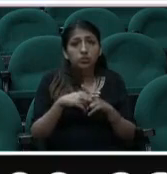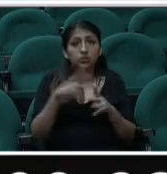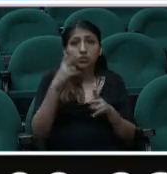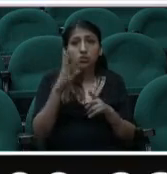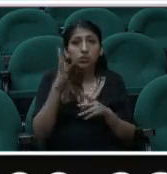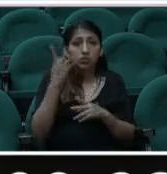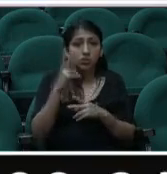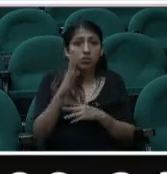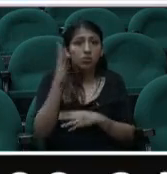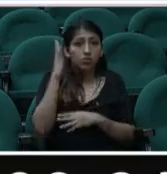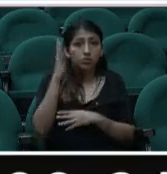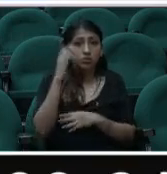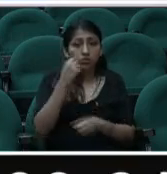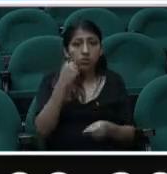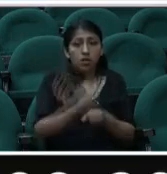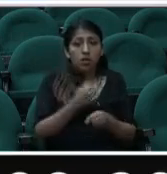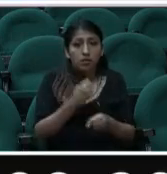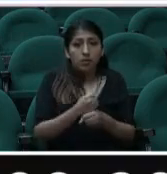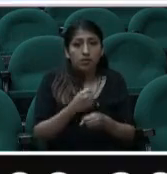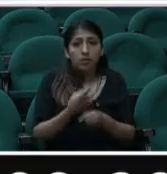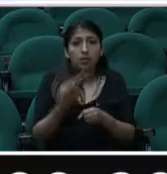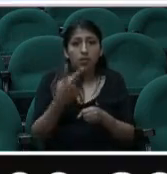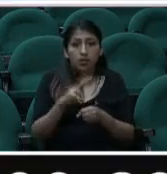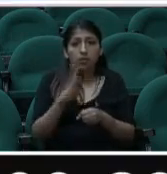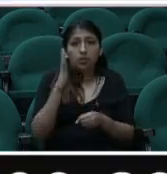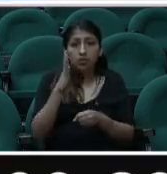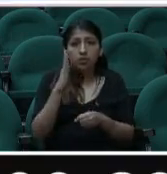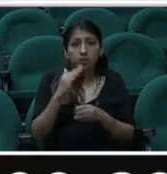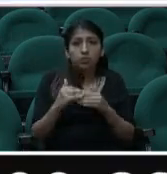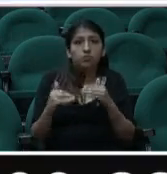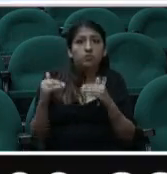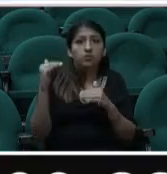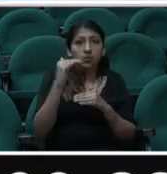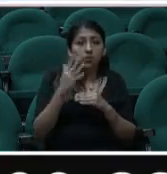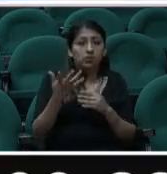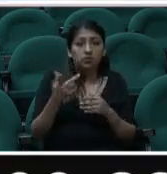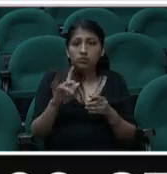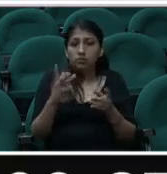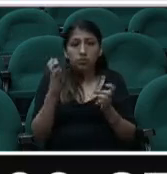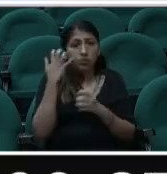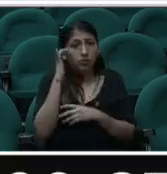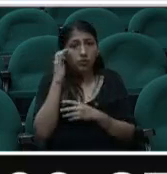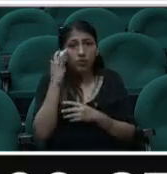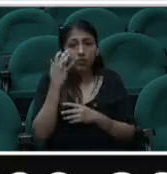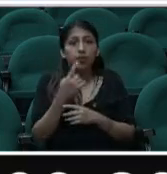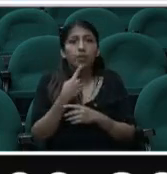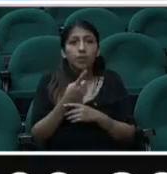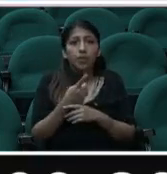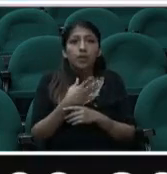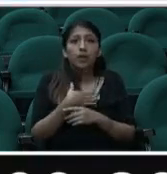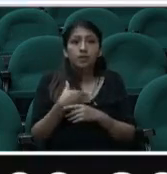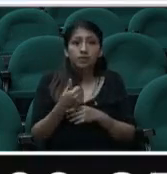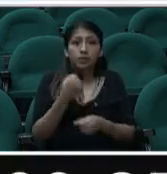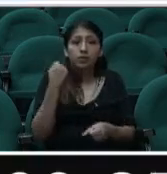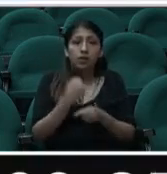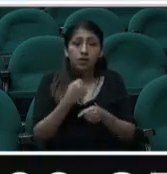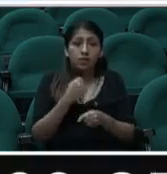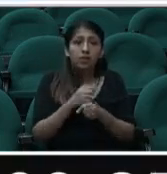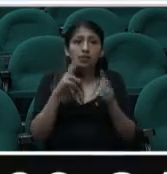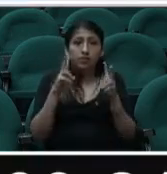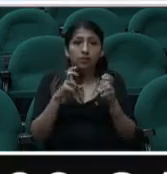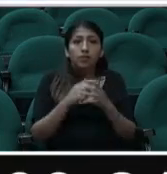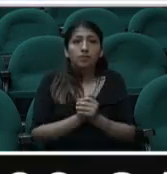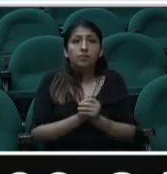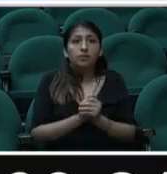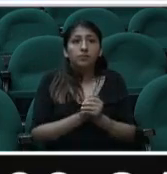de docentes que trabajan en las escuelas y están llegando hasta estos niveles esto es alarmante y es preocupante entonces tenemos que trabajar en este